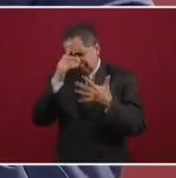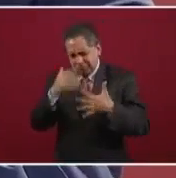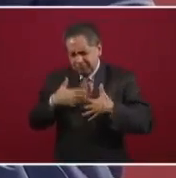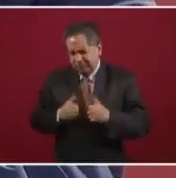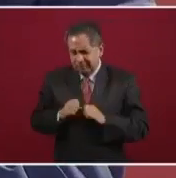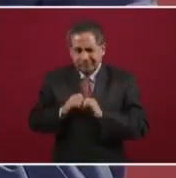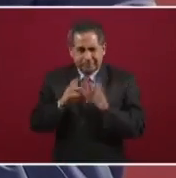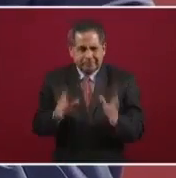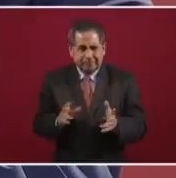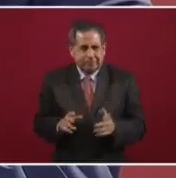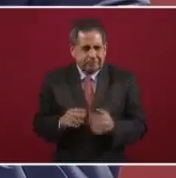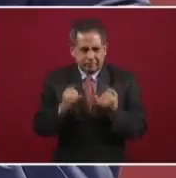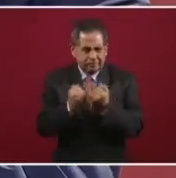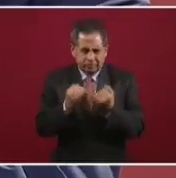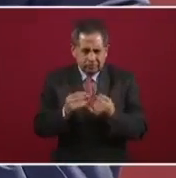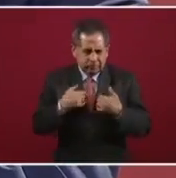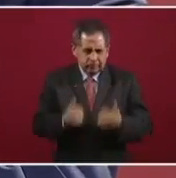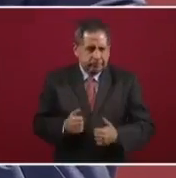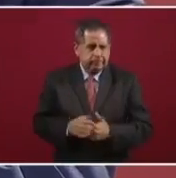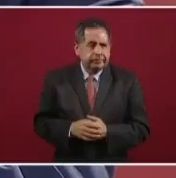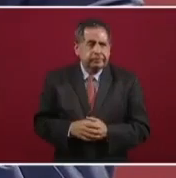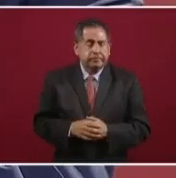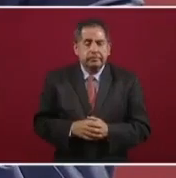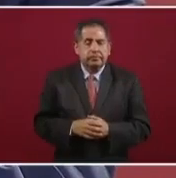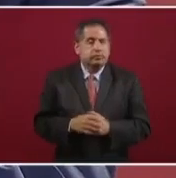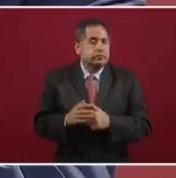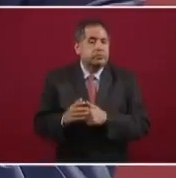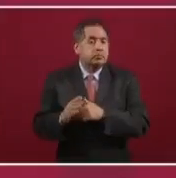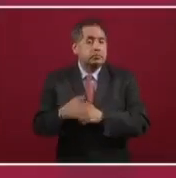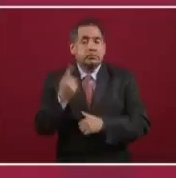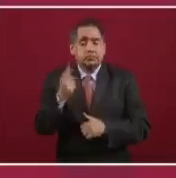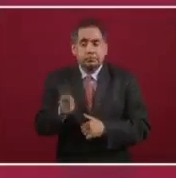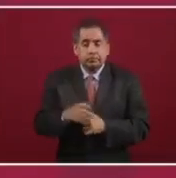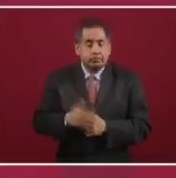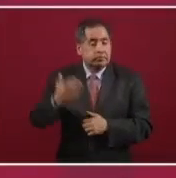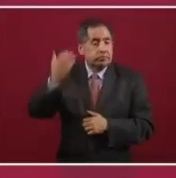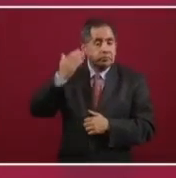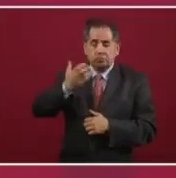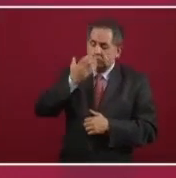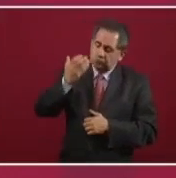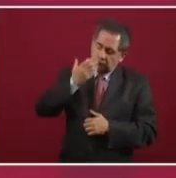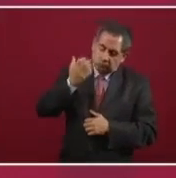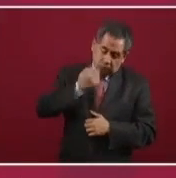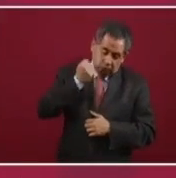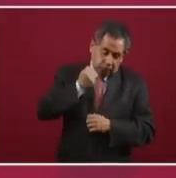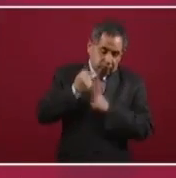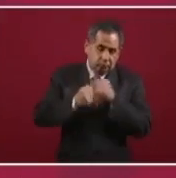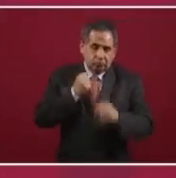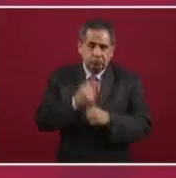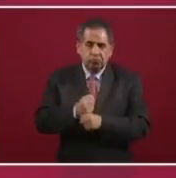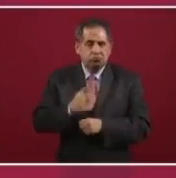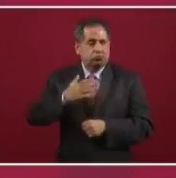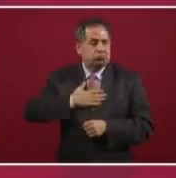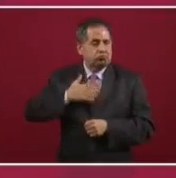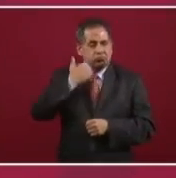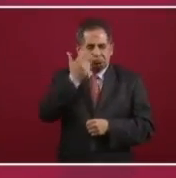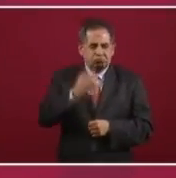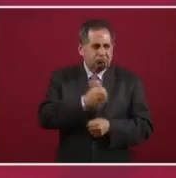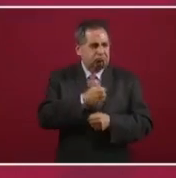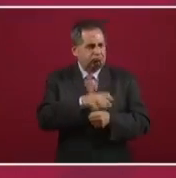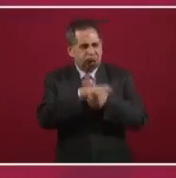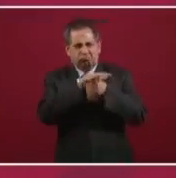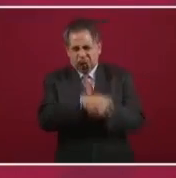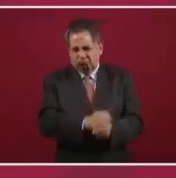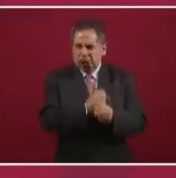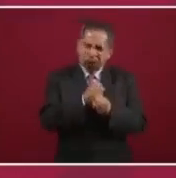en otras partes, porque predomina siempre el querer resolver las cosas